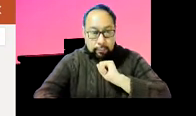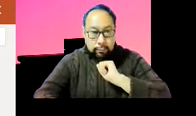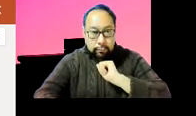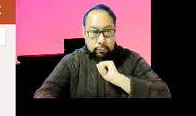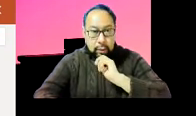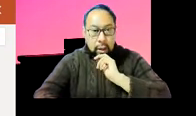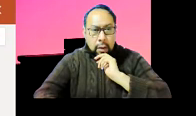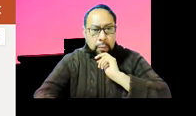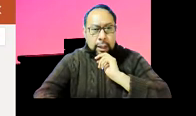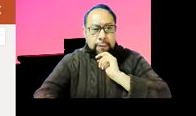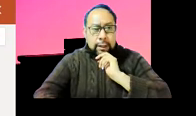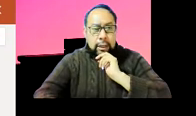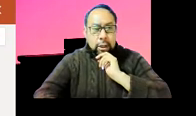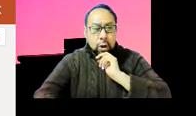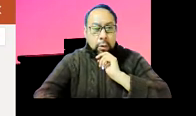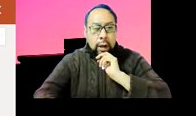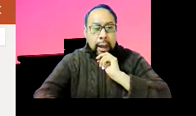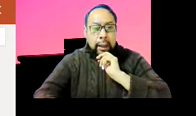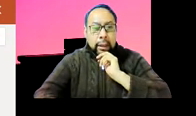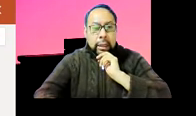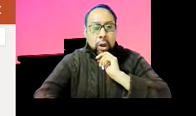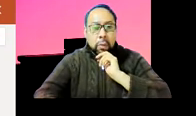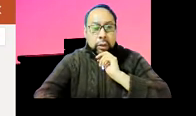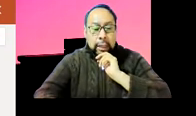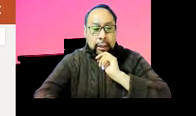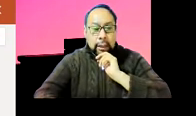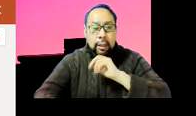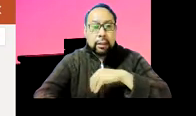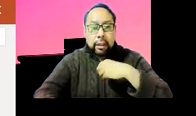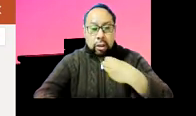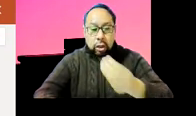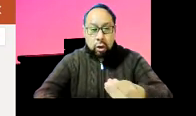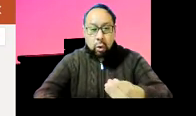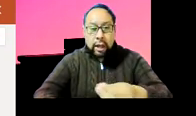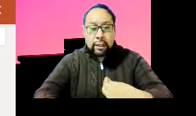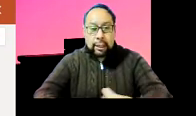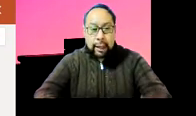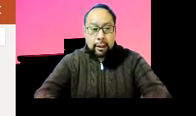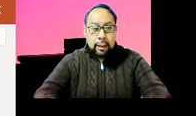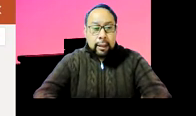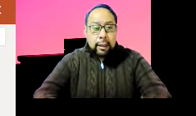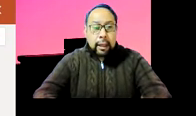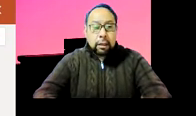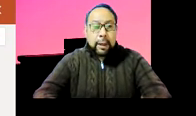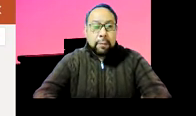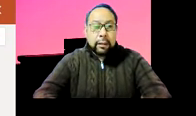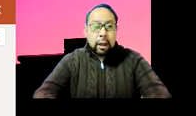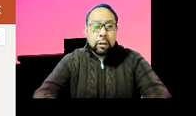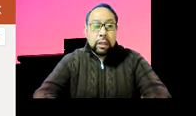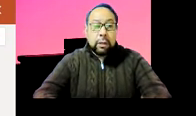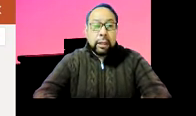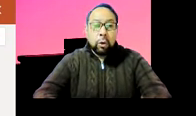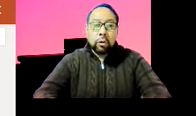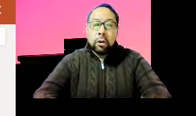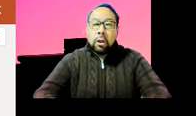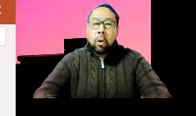malestar. Puede definirse como la incomodidad, tensión o ansiedad que experimentan